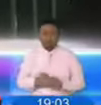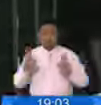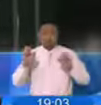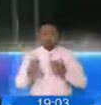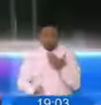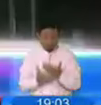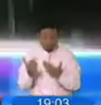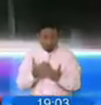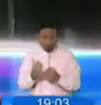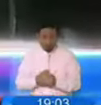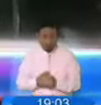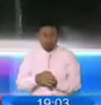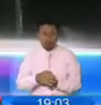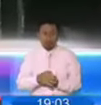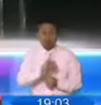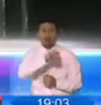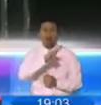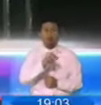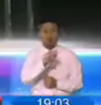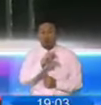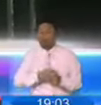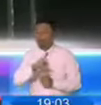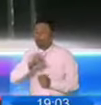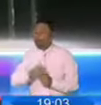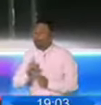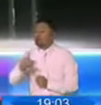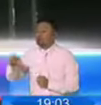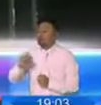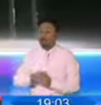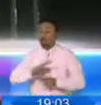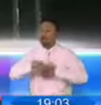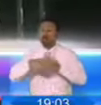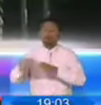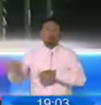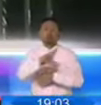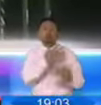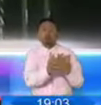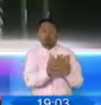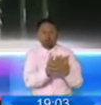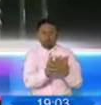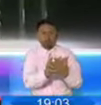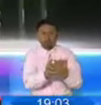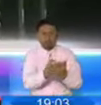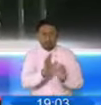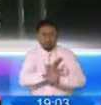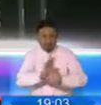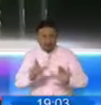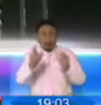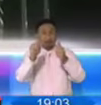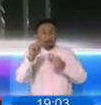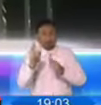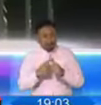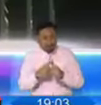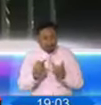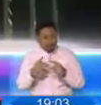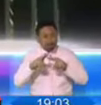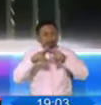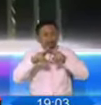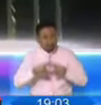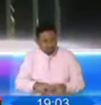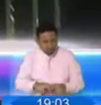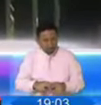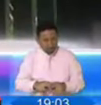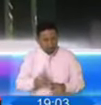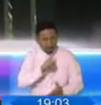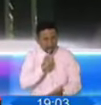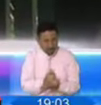como que Juan y Pedro están hablando de Luis y ya listo, con eso todo el mundo se va a la cárcel. Aquí hubo que hacer un trabajo de confirmación, que además es un trabajo de confirmación